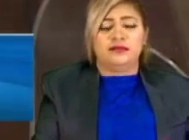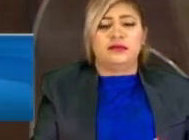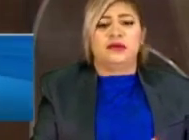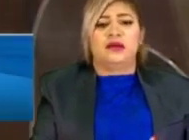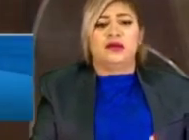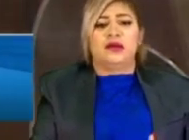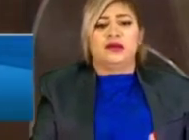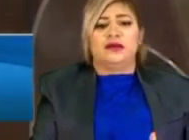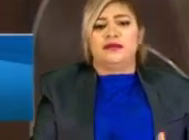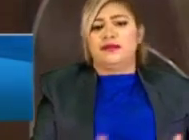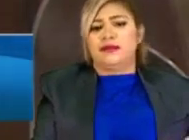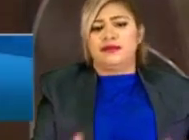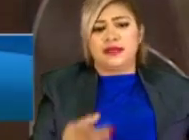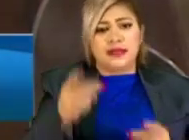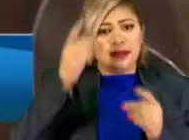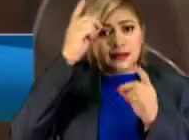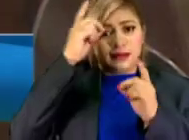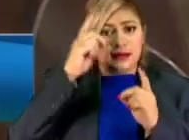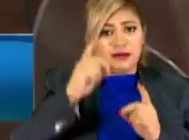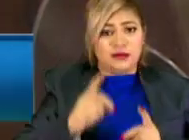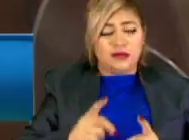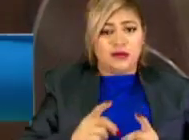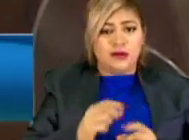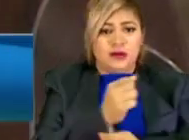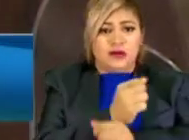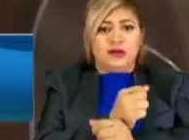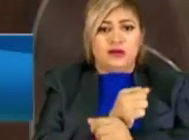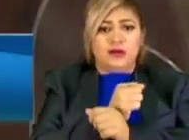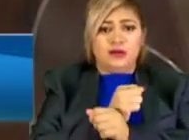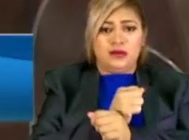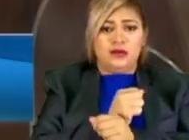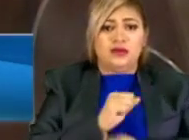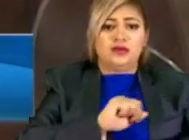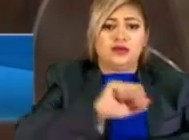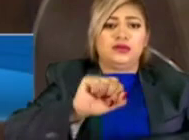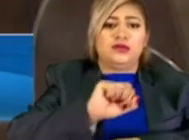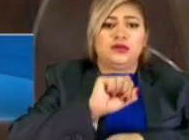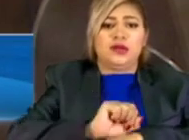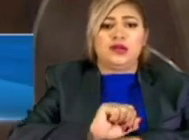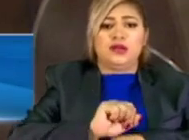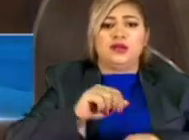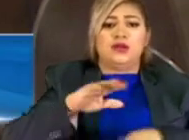toma de decisiones sobre la seguridad social de los panameños.